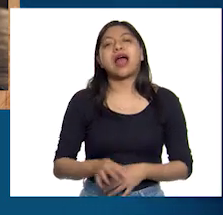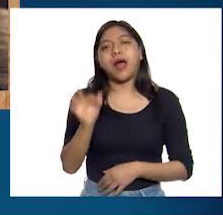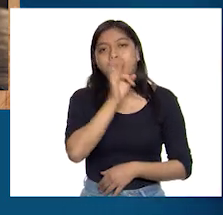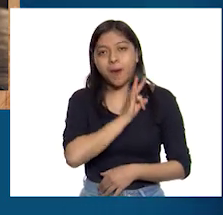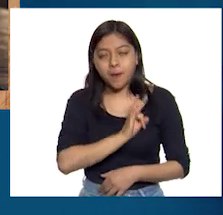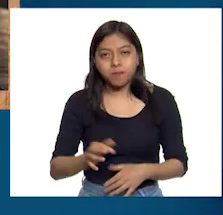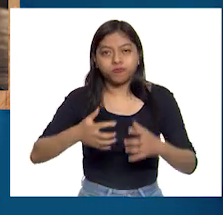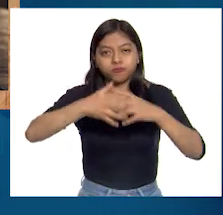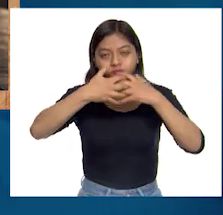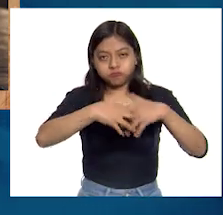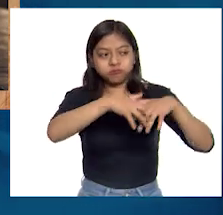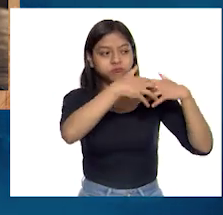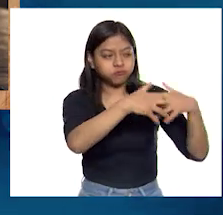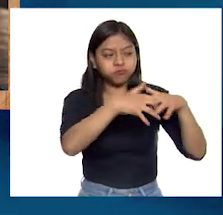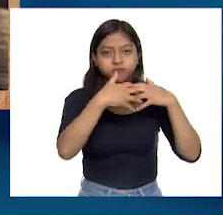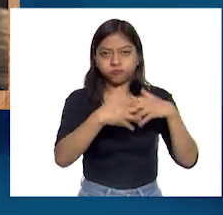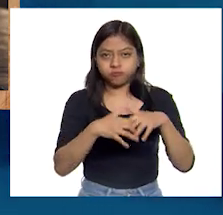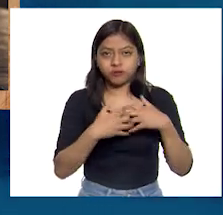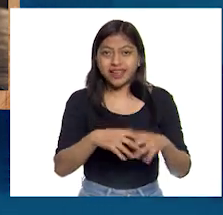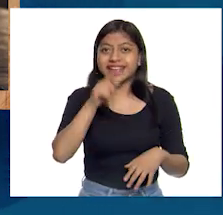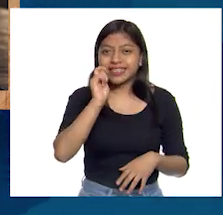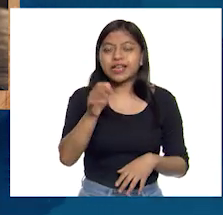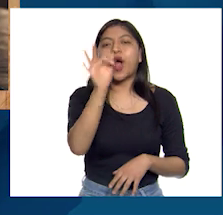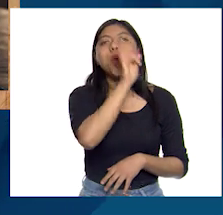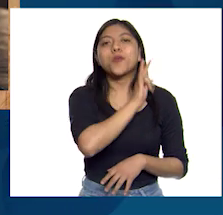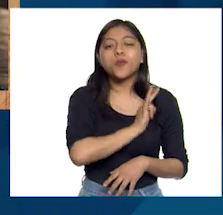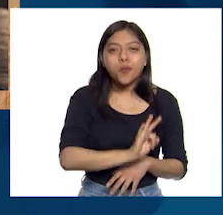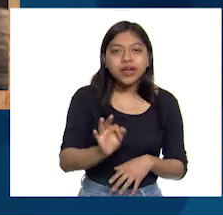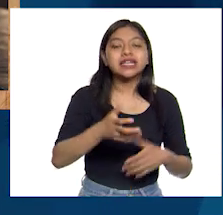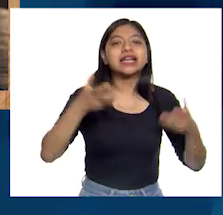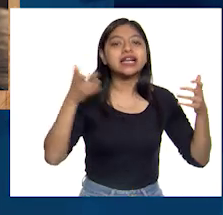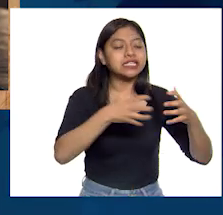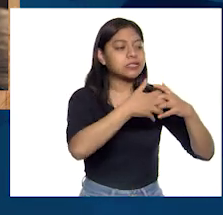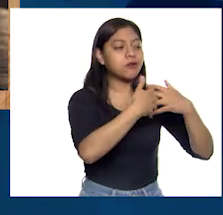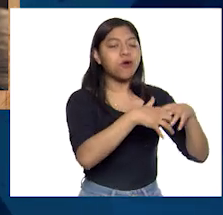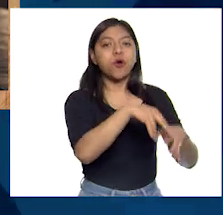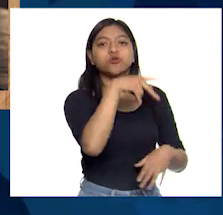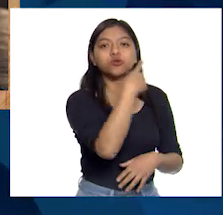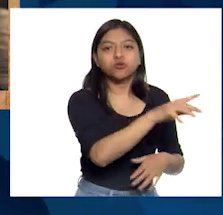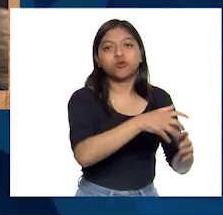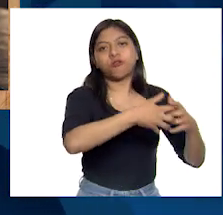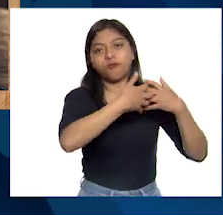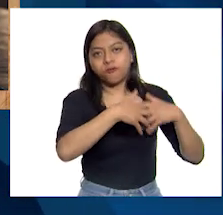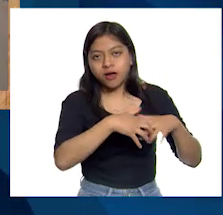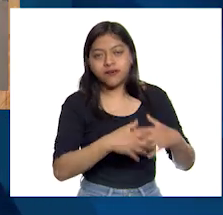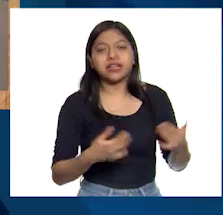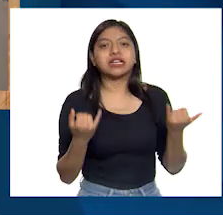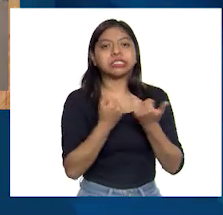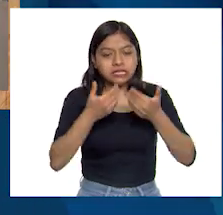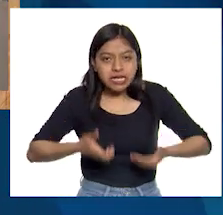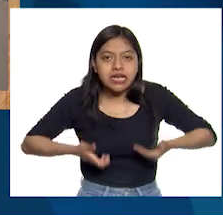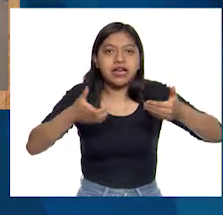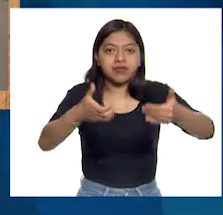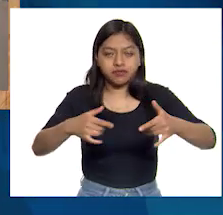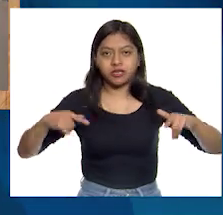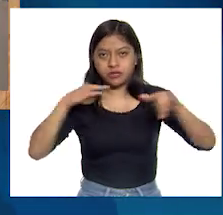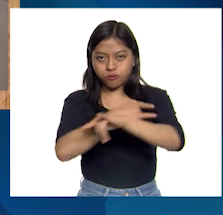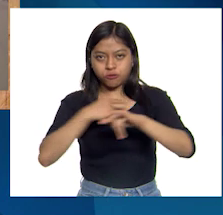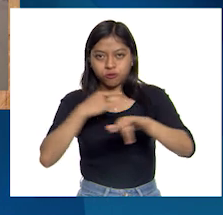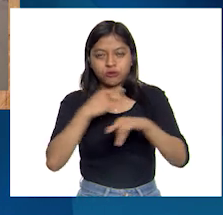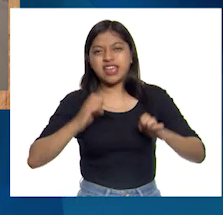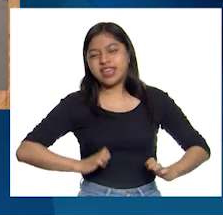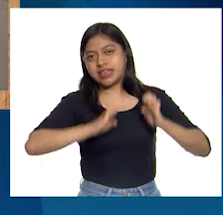de industrialización. ¿En qué consiste este? En que pudo desarrollar una industria propia, fábricas, carreteras, infraestructura